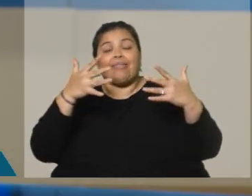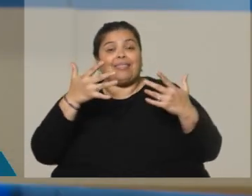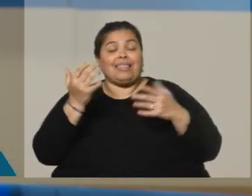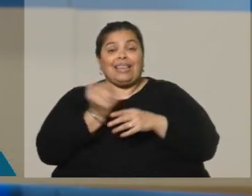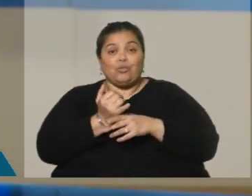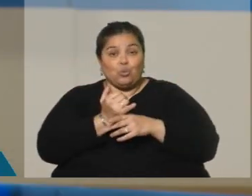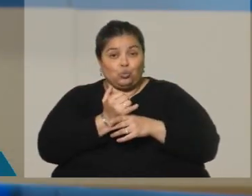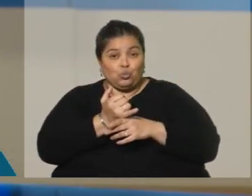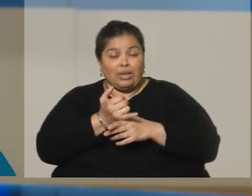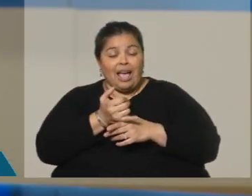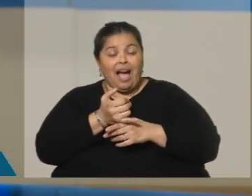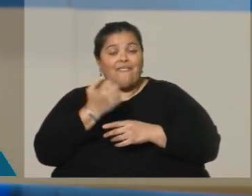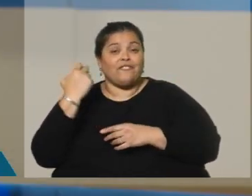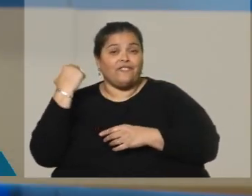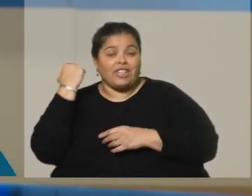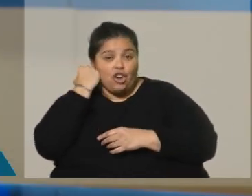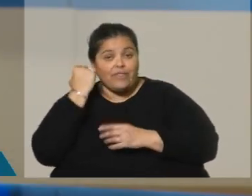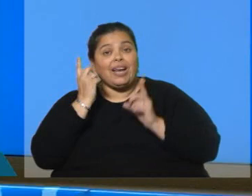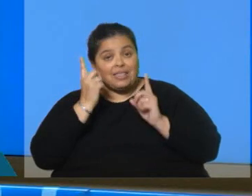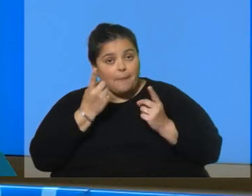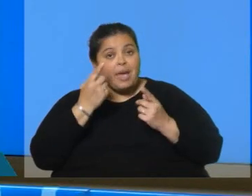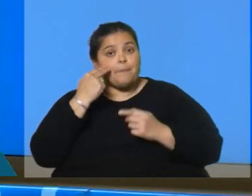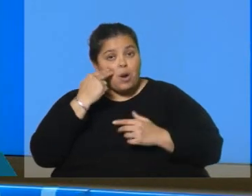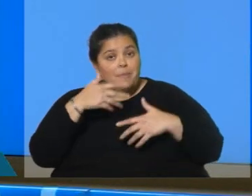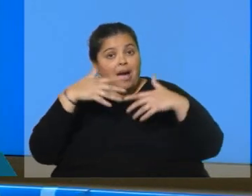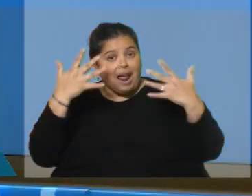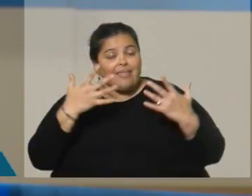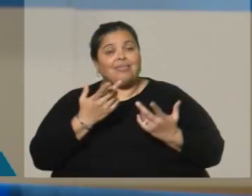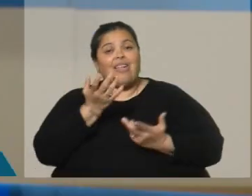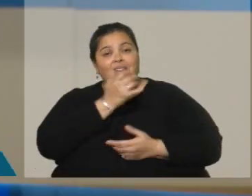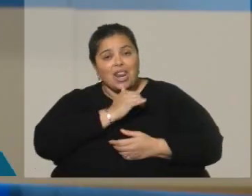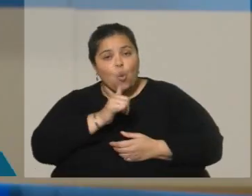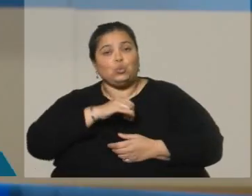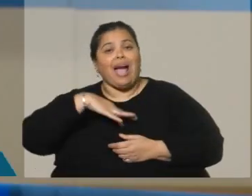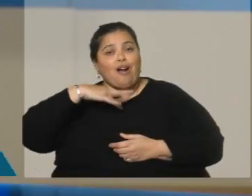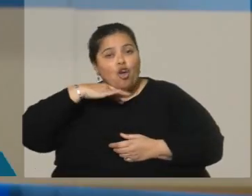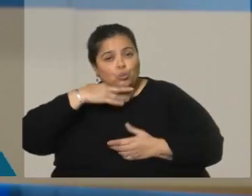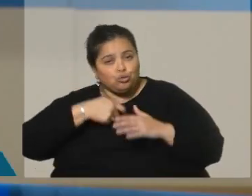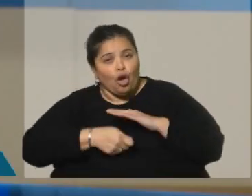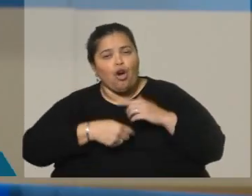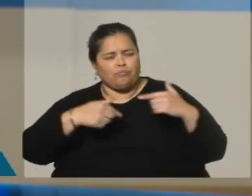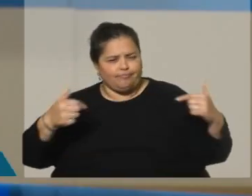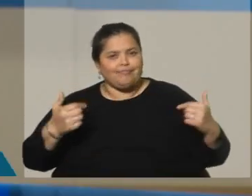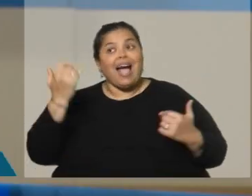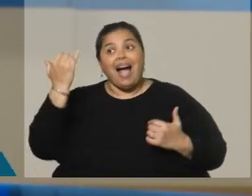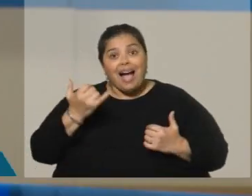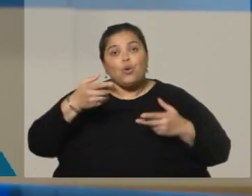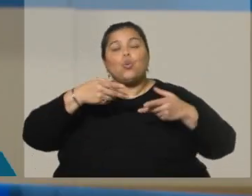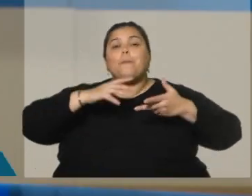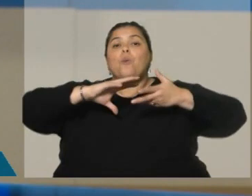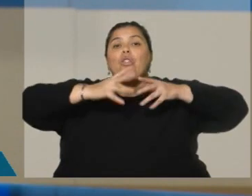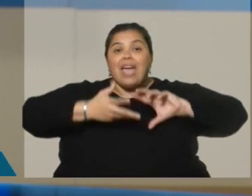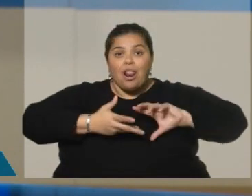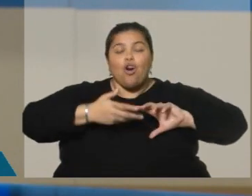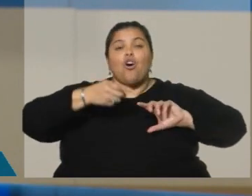en la industria frigorífica Es decir denuncias de corrupción de corrupción hay un modelo económico productivo que comenzó y